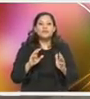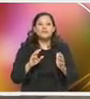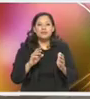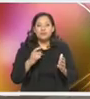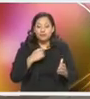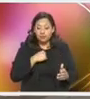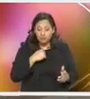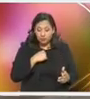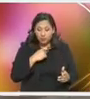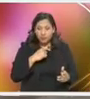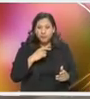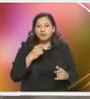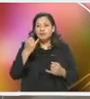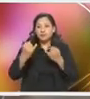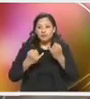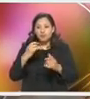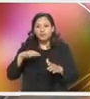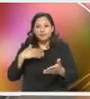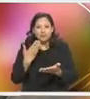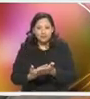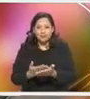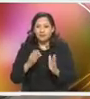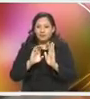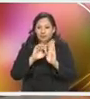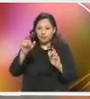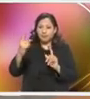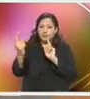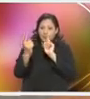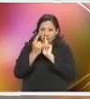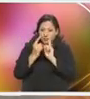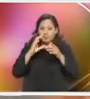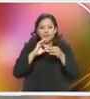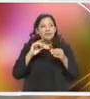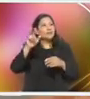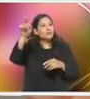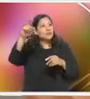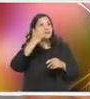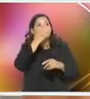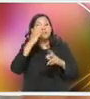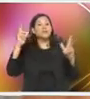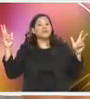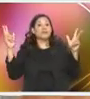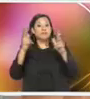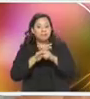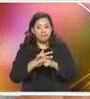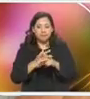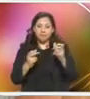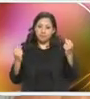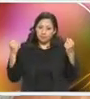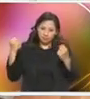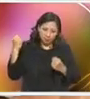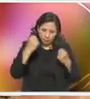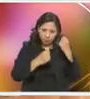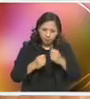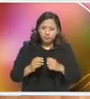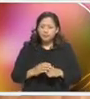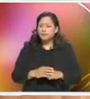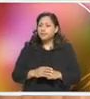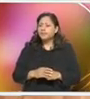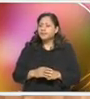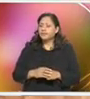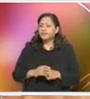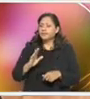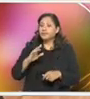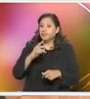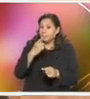en seguir este juego. Por ejemplo, si vienen a contarnos que se pelearon, ¿no? Hay que entender el fondo de la pelea